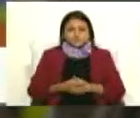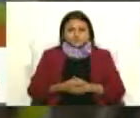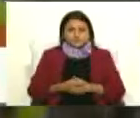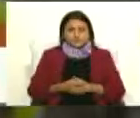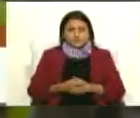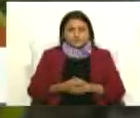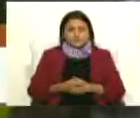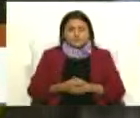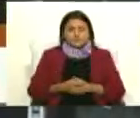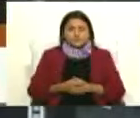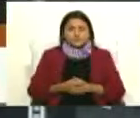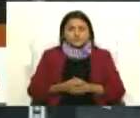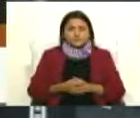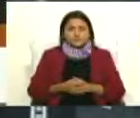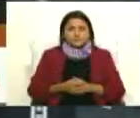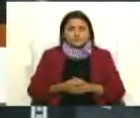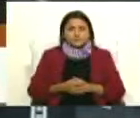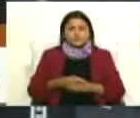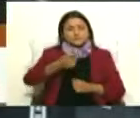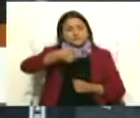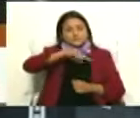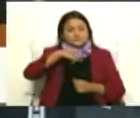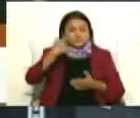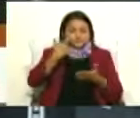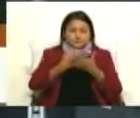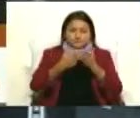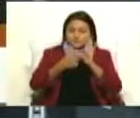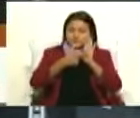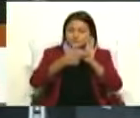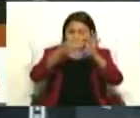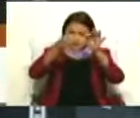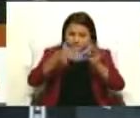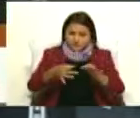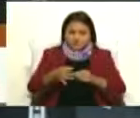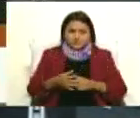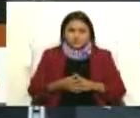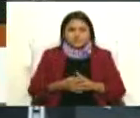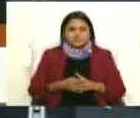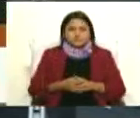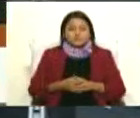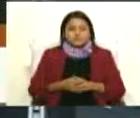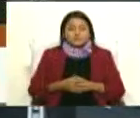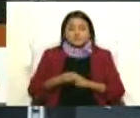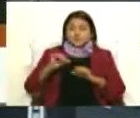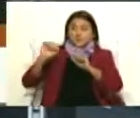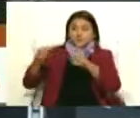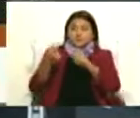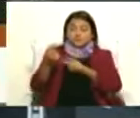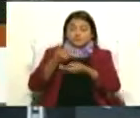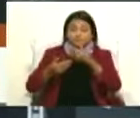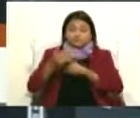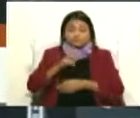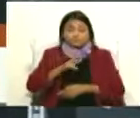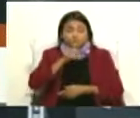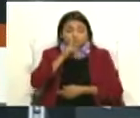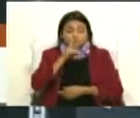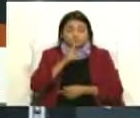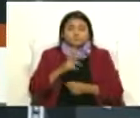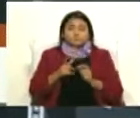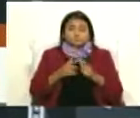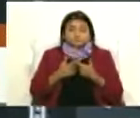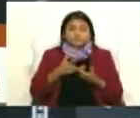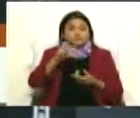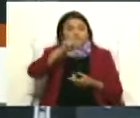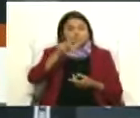golpes de Estado. Lo hemos demostrado cuando hemos tenido que defendernos de bloqueos económicos criminales. Ahí ha estado la